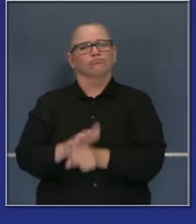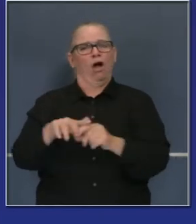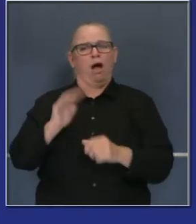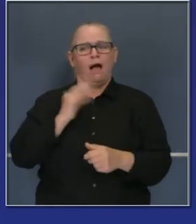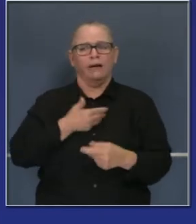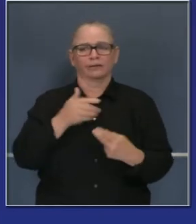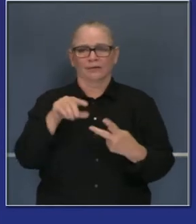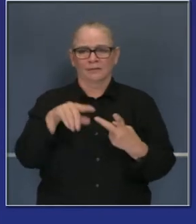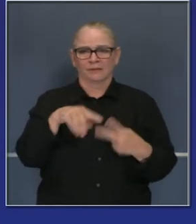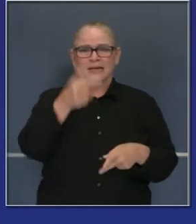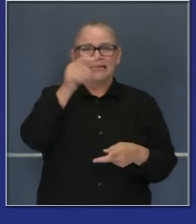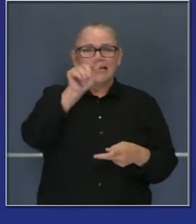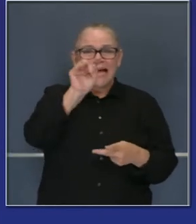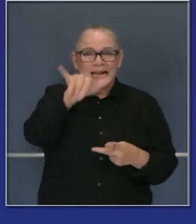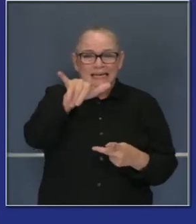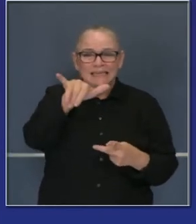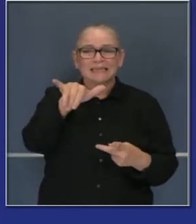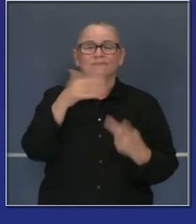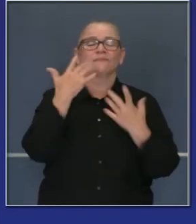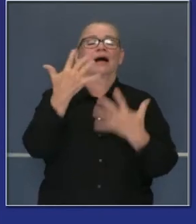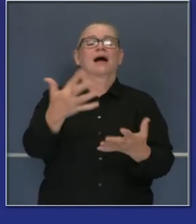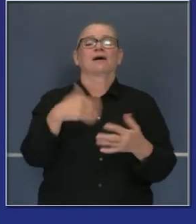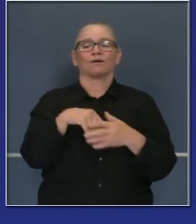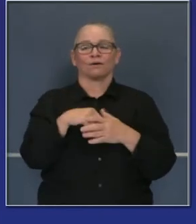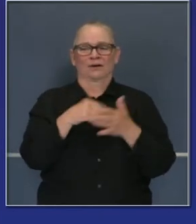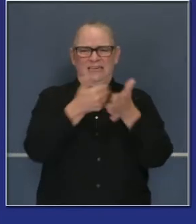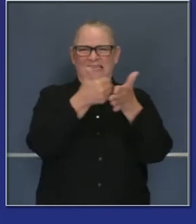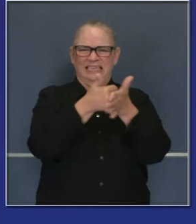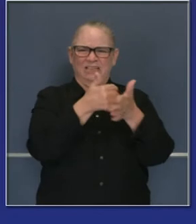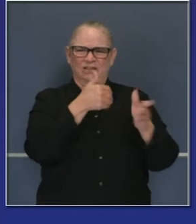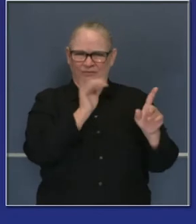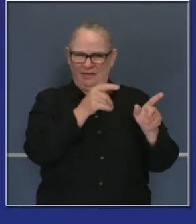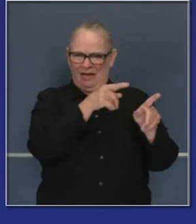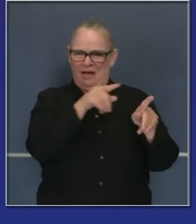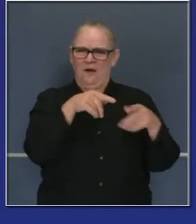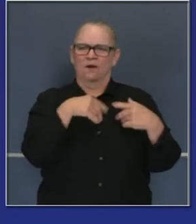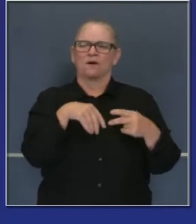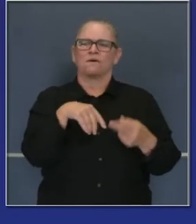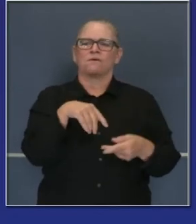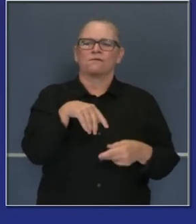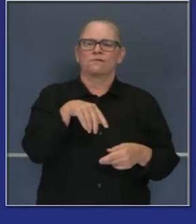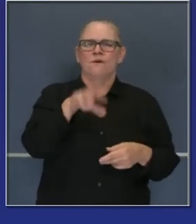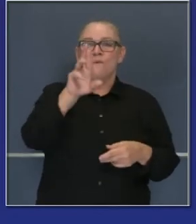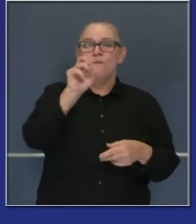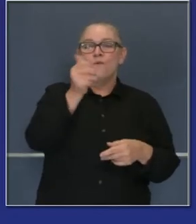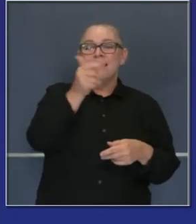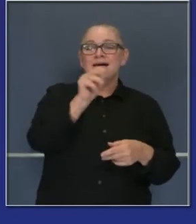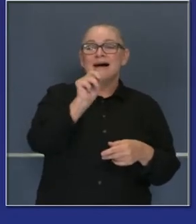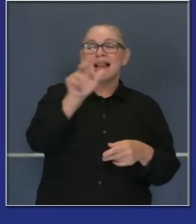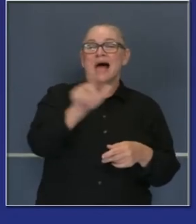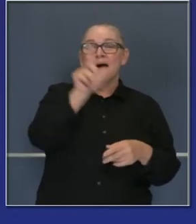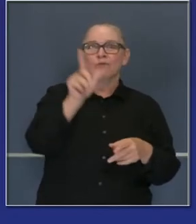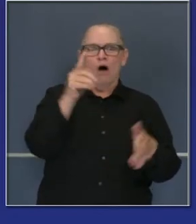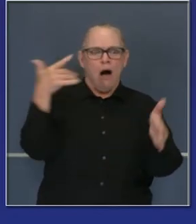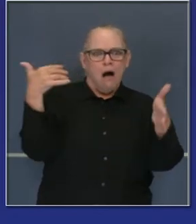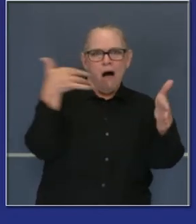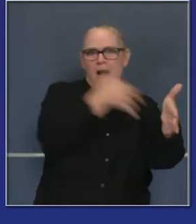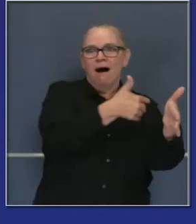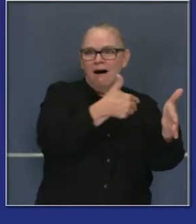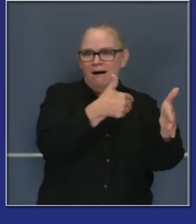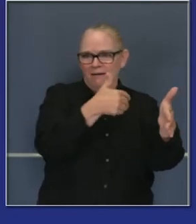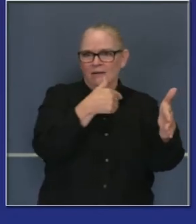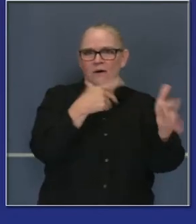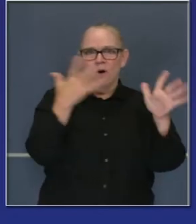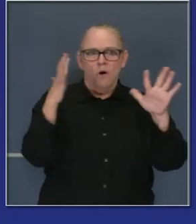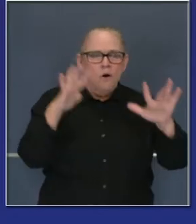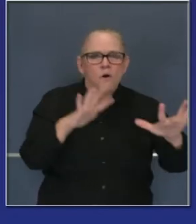incendio geri que era cerca de la biblioteca griega en el año pasado que generó mucha atención internacional y